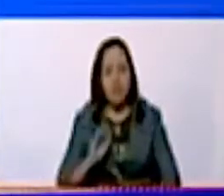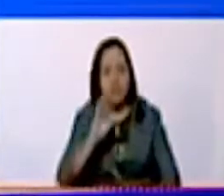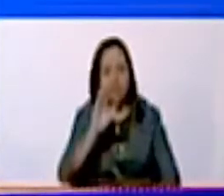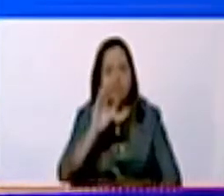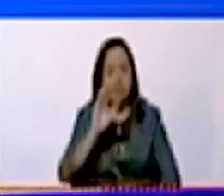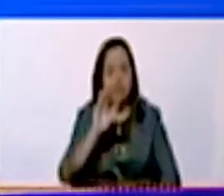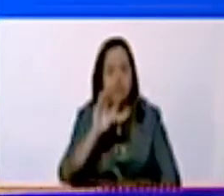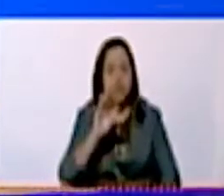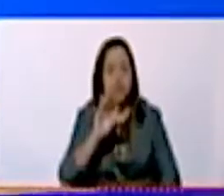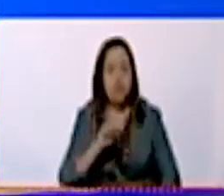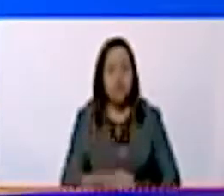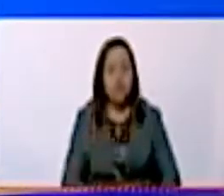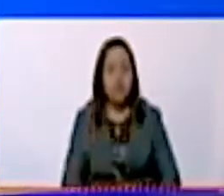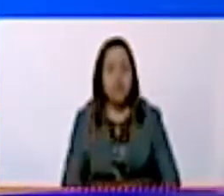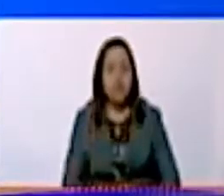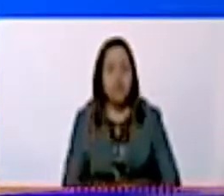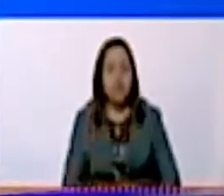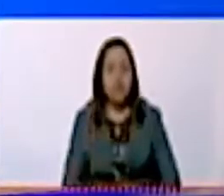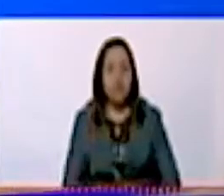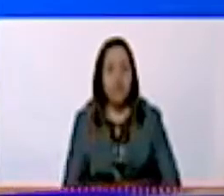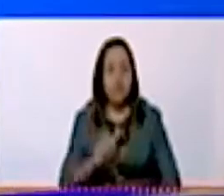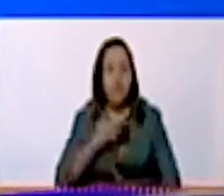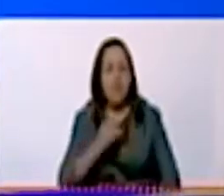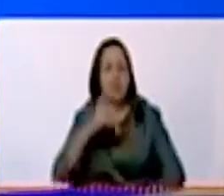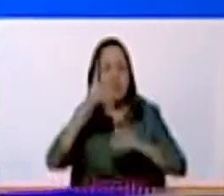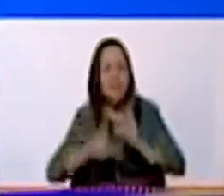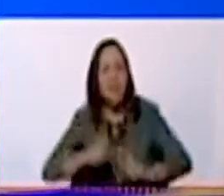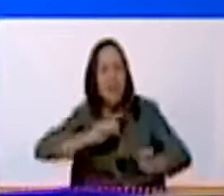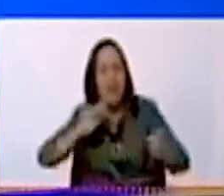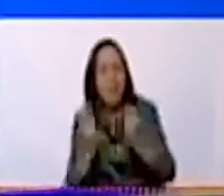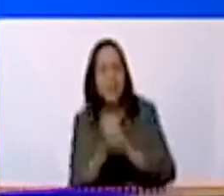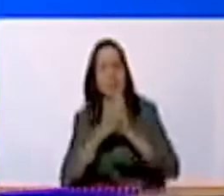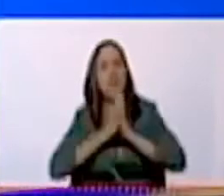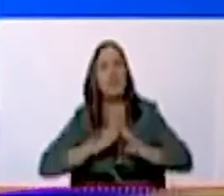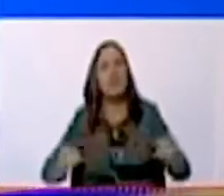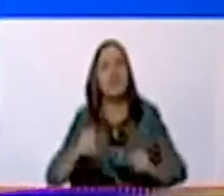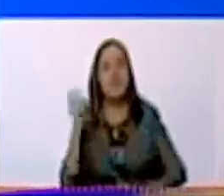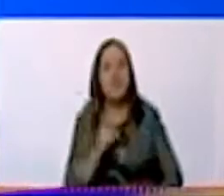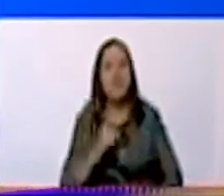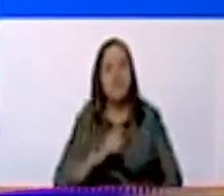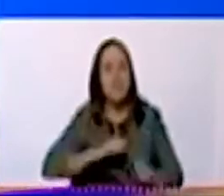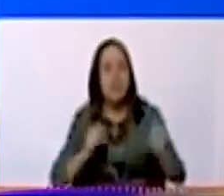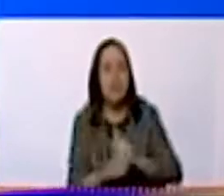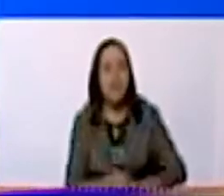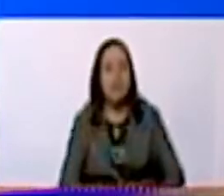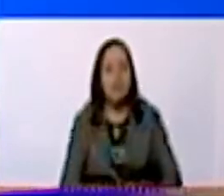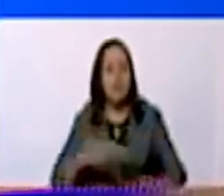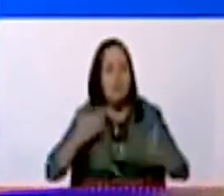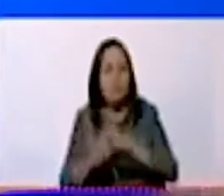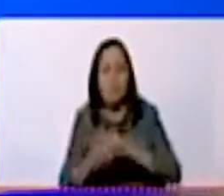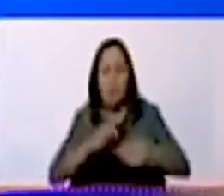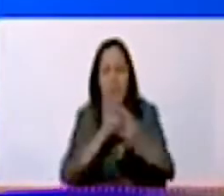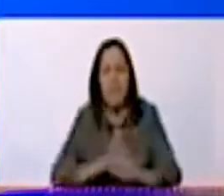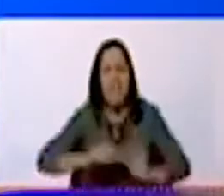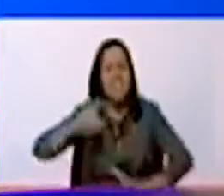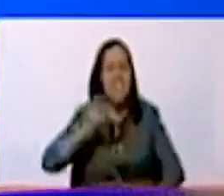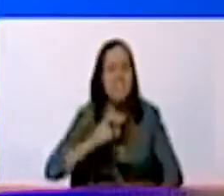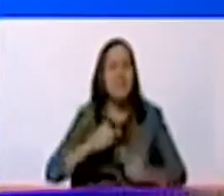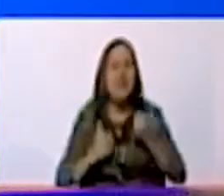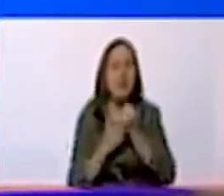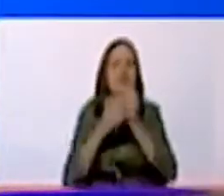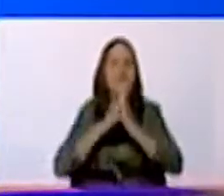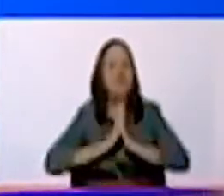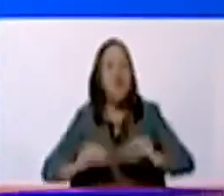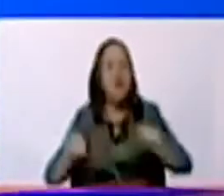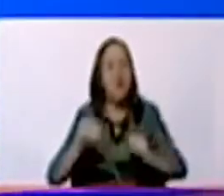estoy decidido a cambiar todo lo que haya que cambiar. Cueste lo que cueste, pero necesito el apoyo de todo